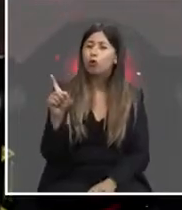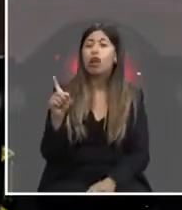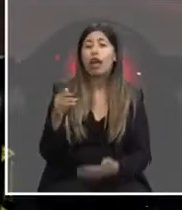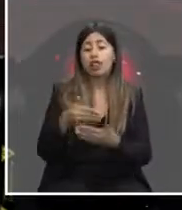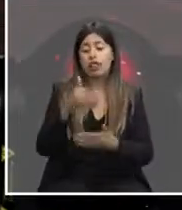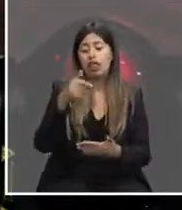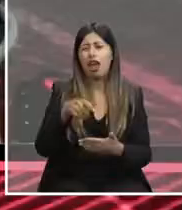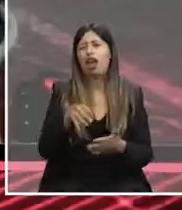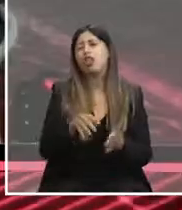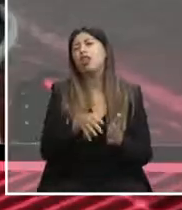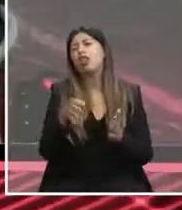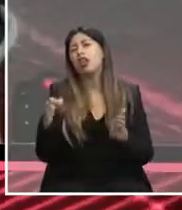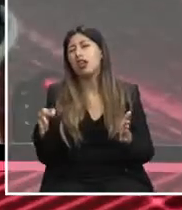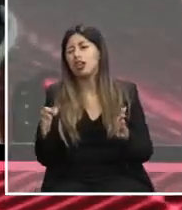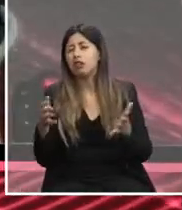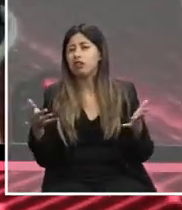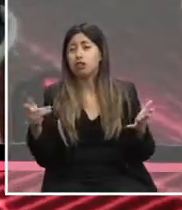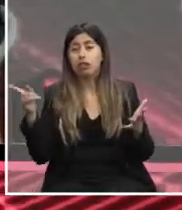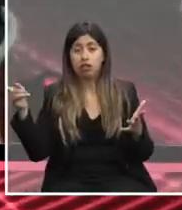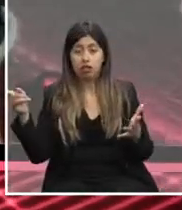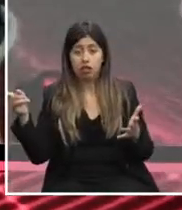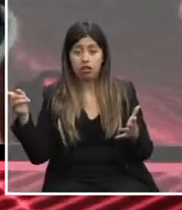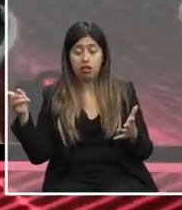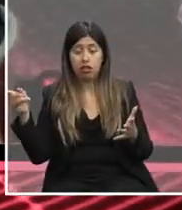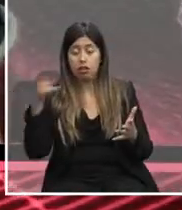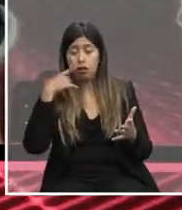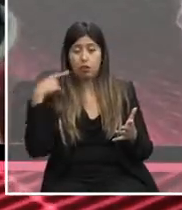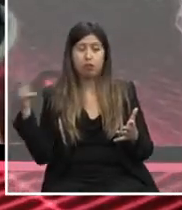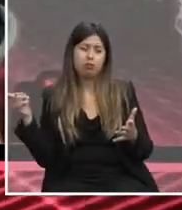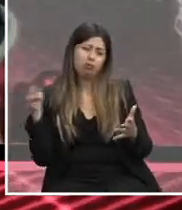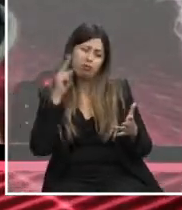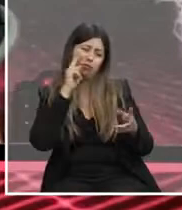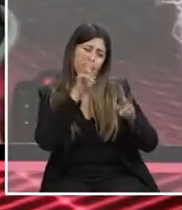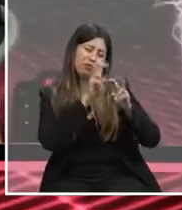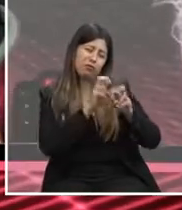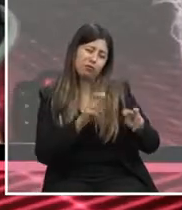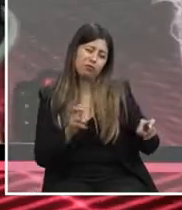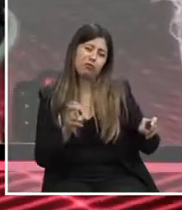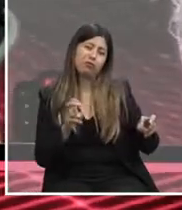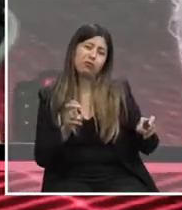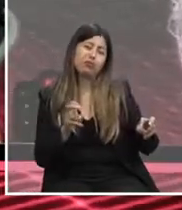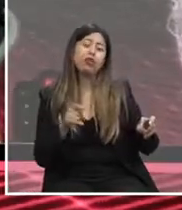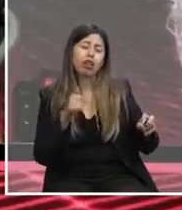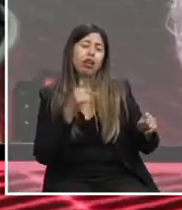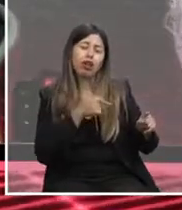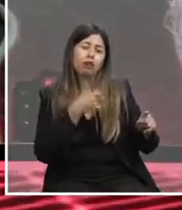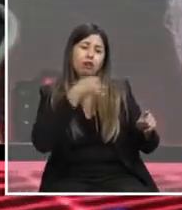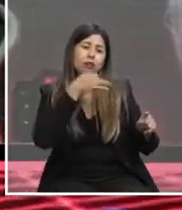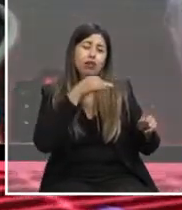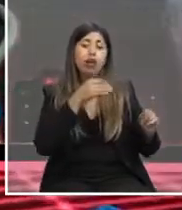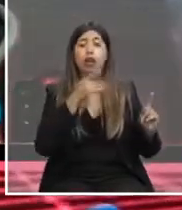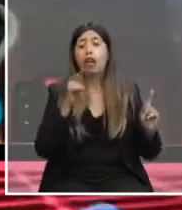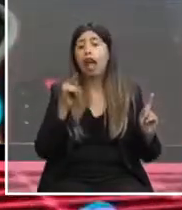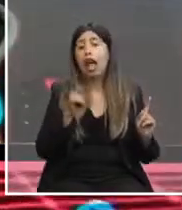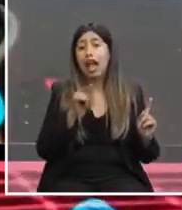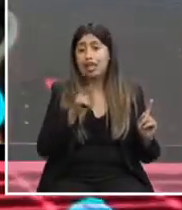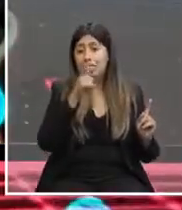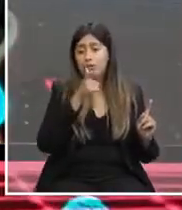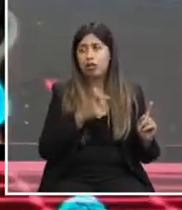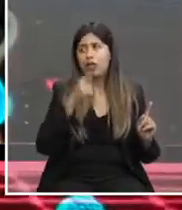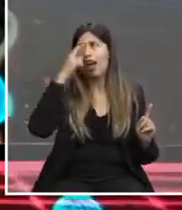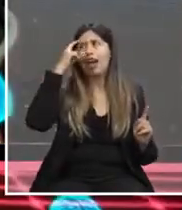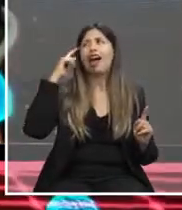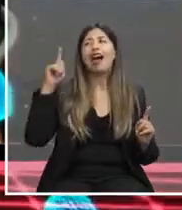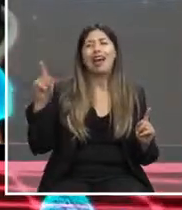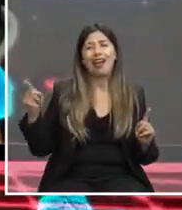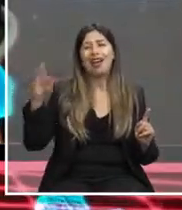tal esta cosa y este gallo, y el tipo intermedia eso, te analiza, te interpreta eso y tú le crees más a él que al medio y